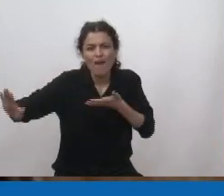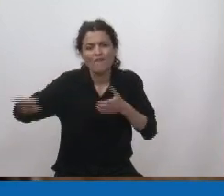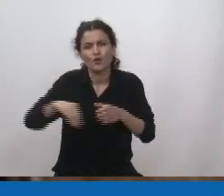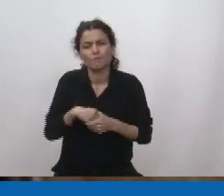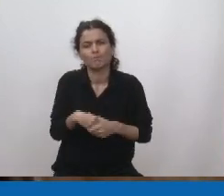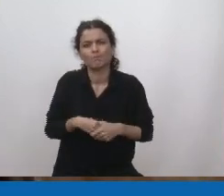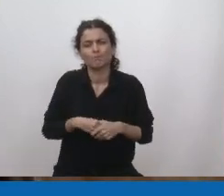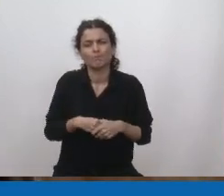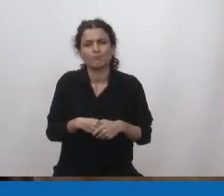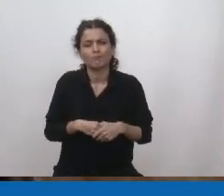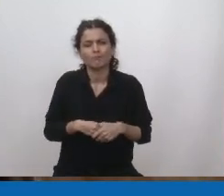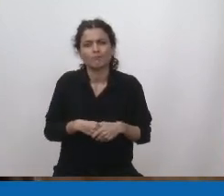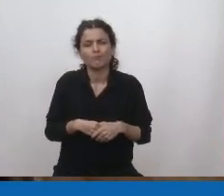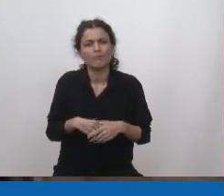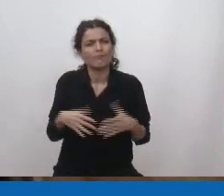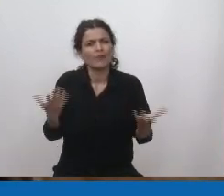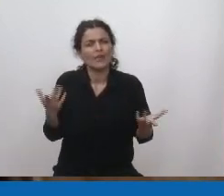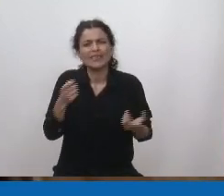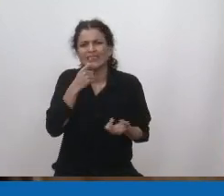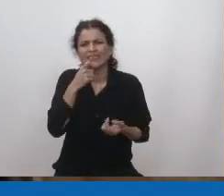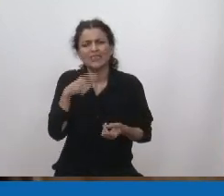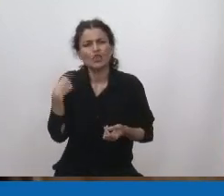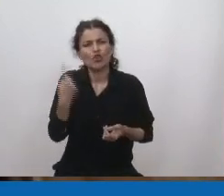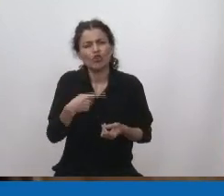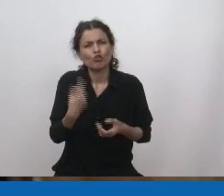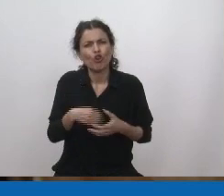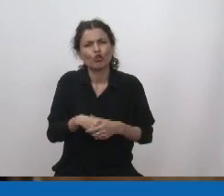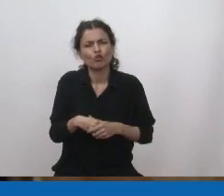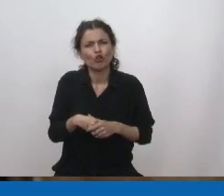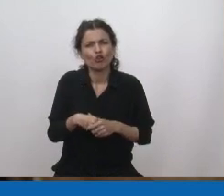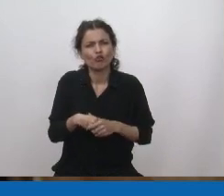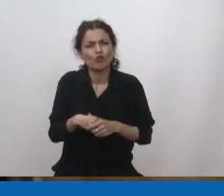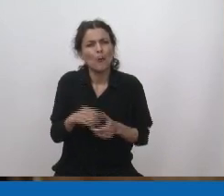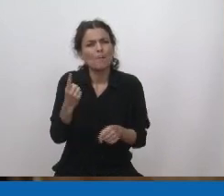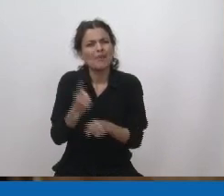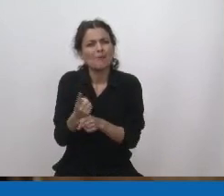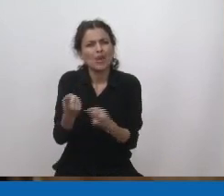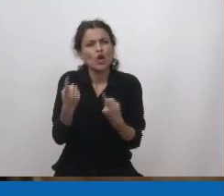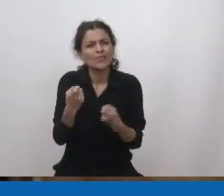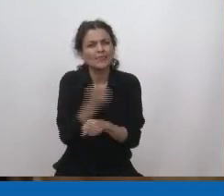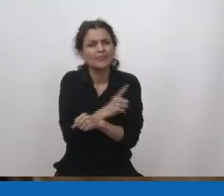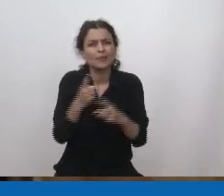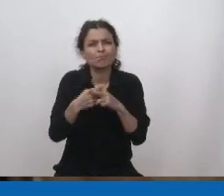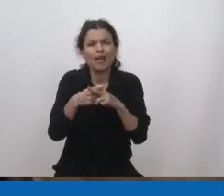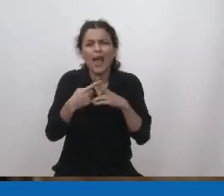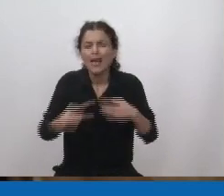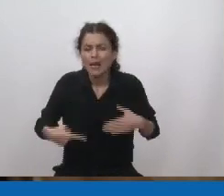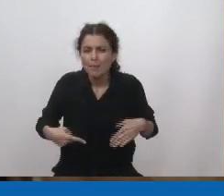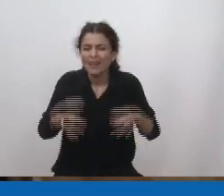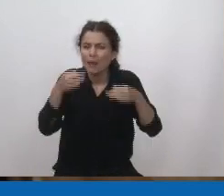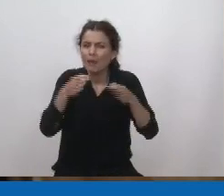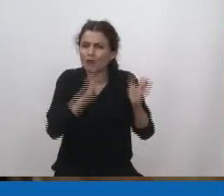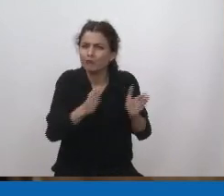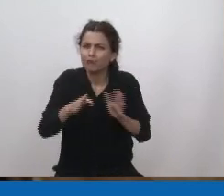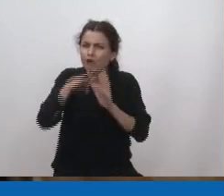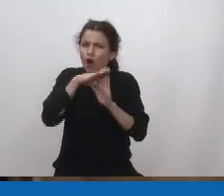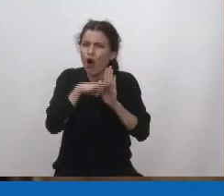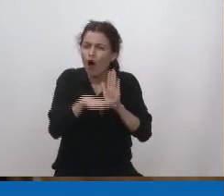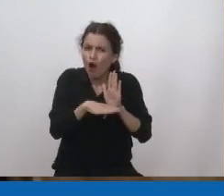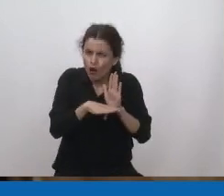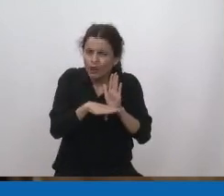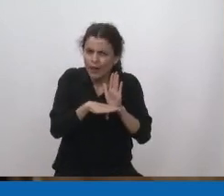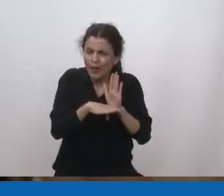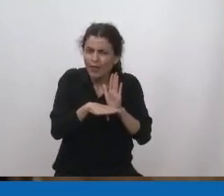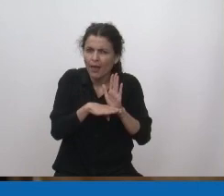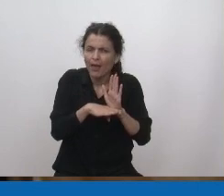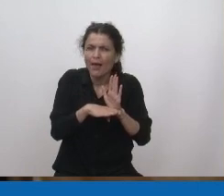definitivamente que si no tenemos todas estas herramientas enumeradas que necesitan la participación